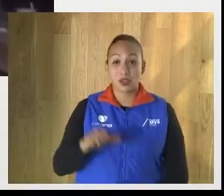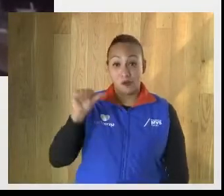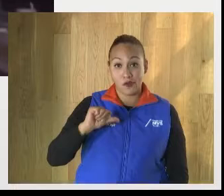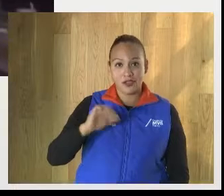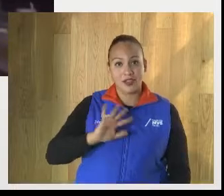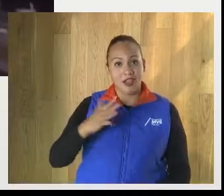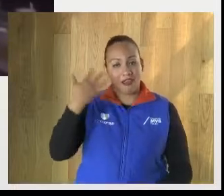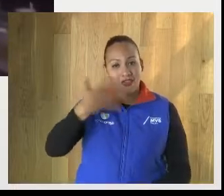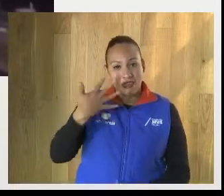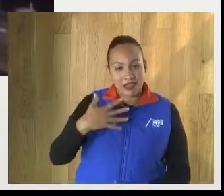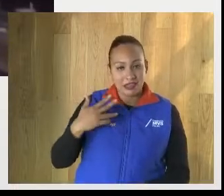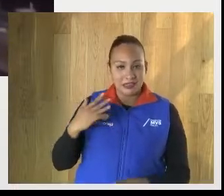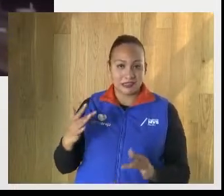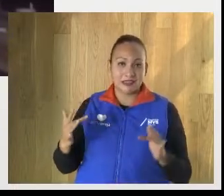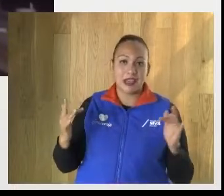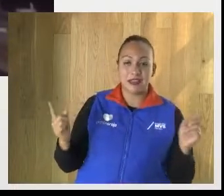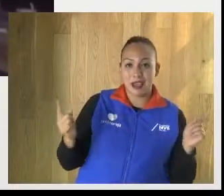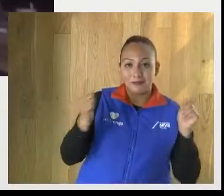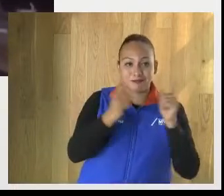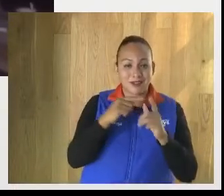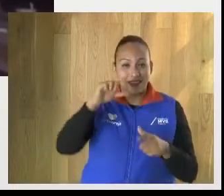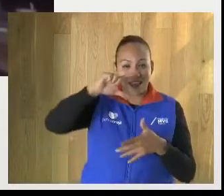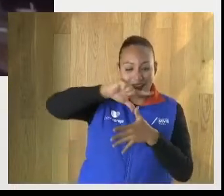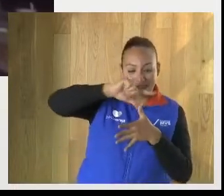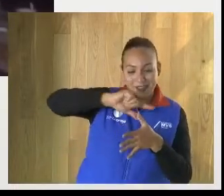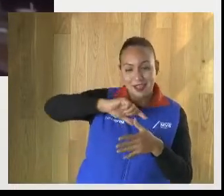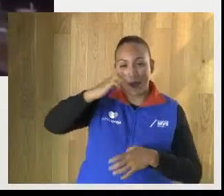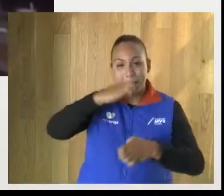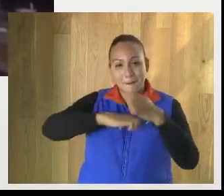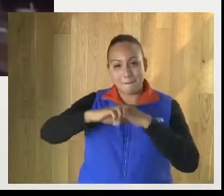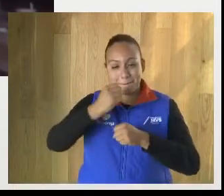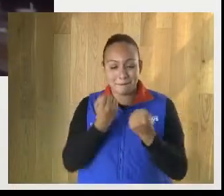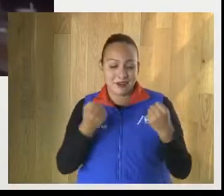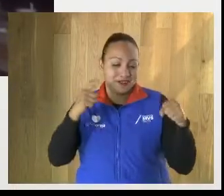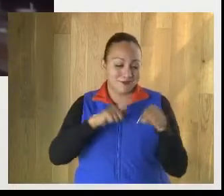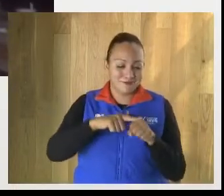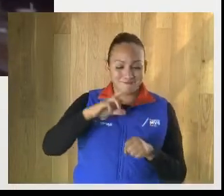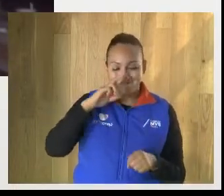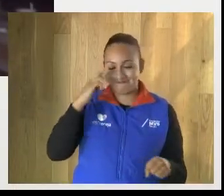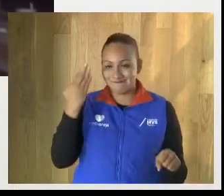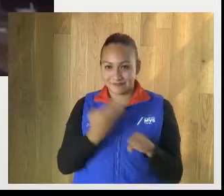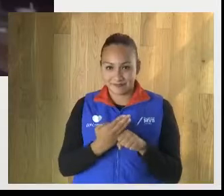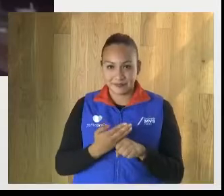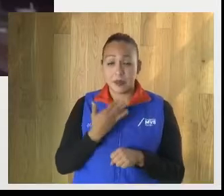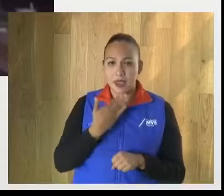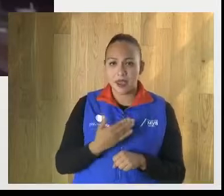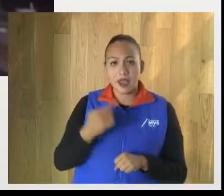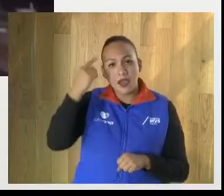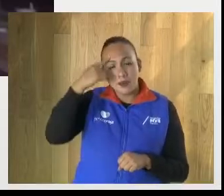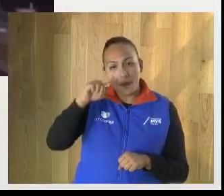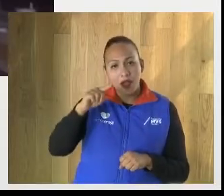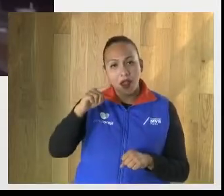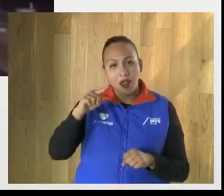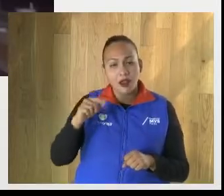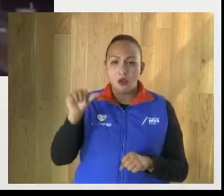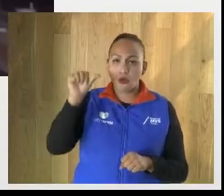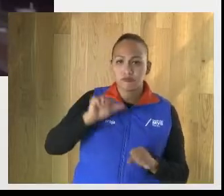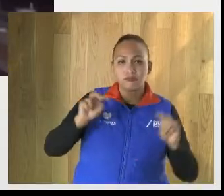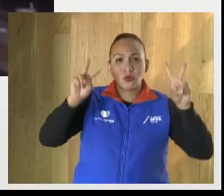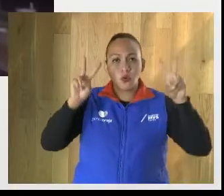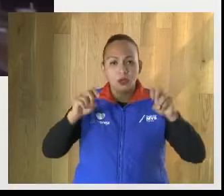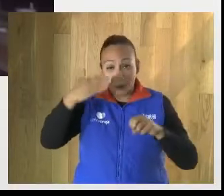15 encuentro latinoamericano de empresas socialmente responsables para hablar de la reputación corporativa como palanca de